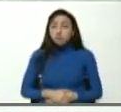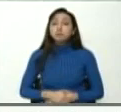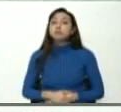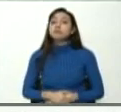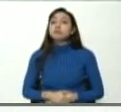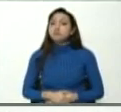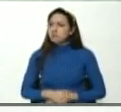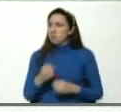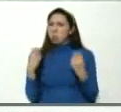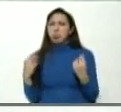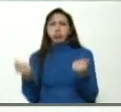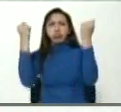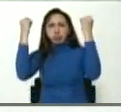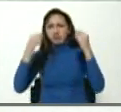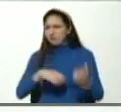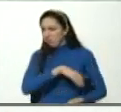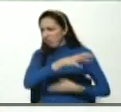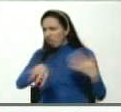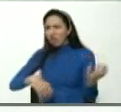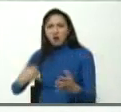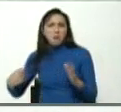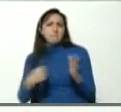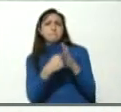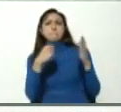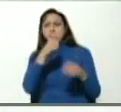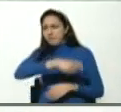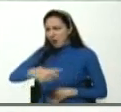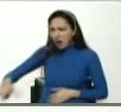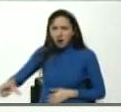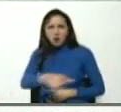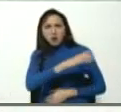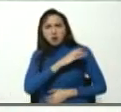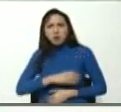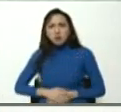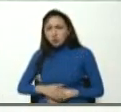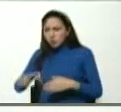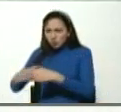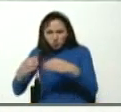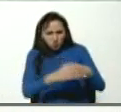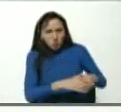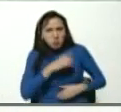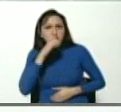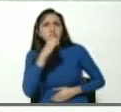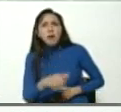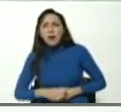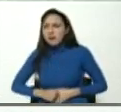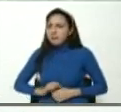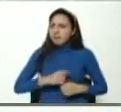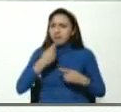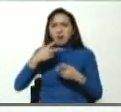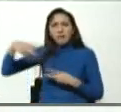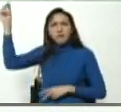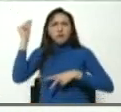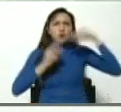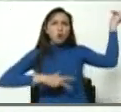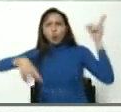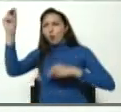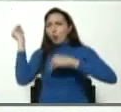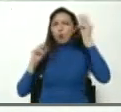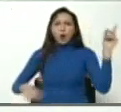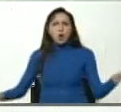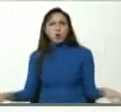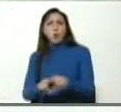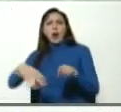pulverizado el golpe de estado y los golpistas huyeron los golpistas de miraflores huyeron como